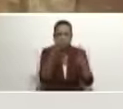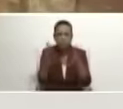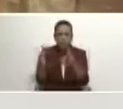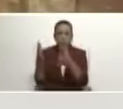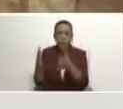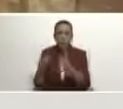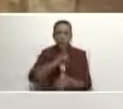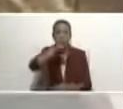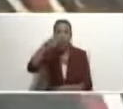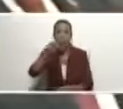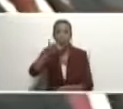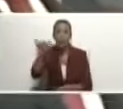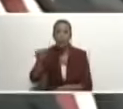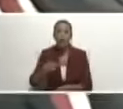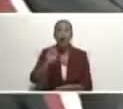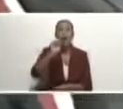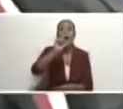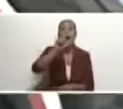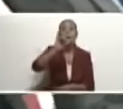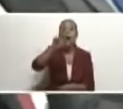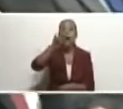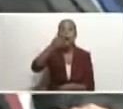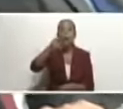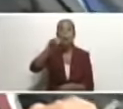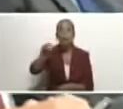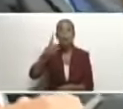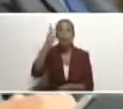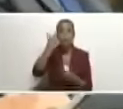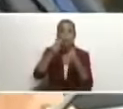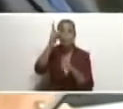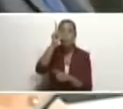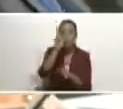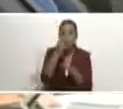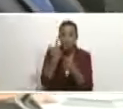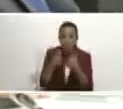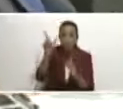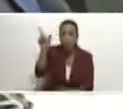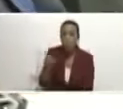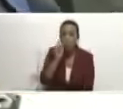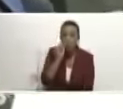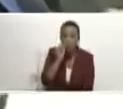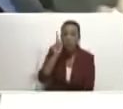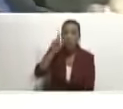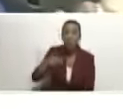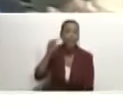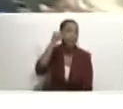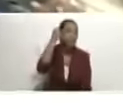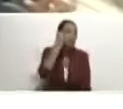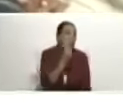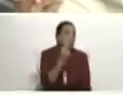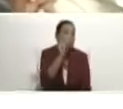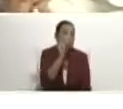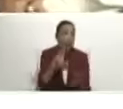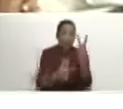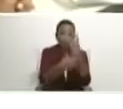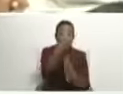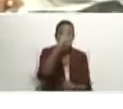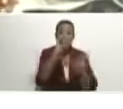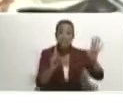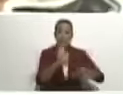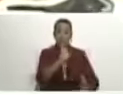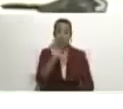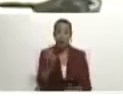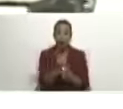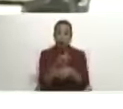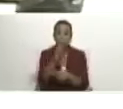de Junín y Ayacucho, Bolívar y Sucre. Junín, 6